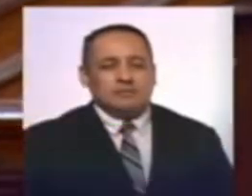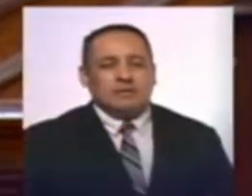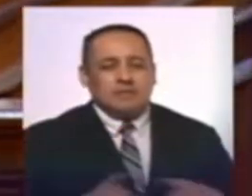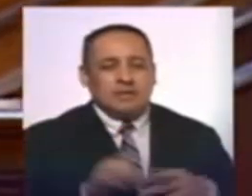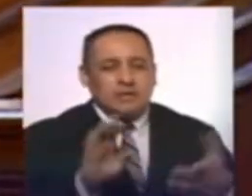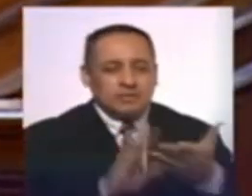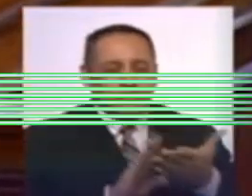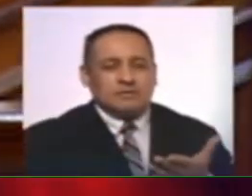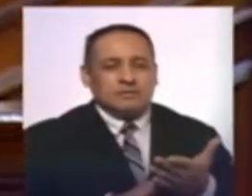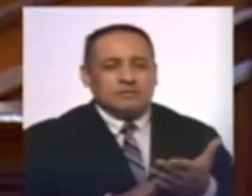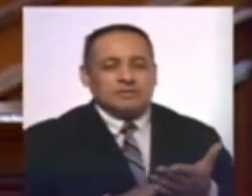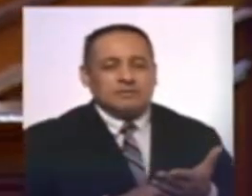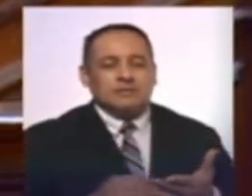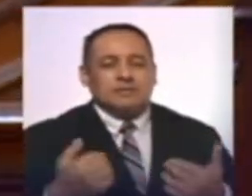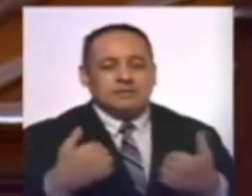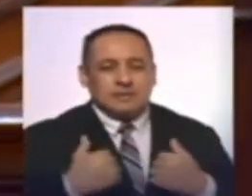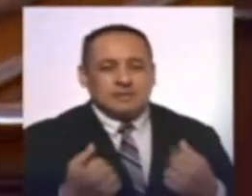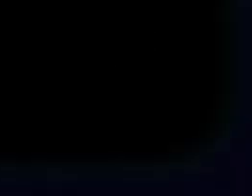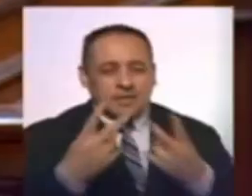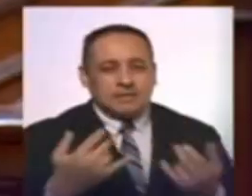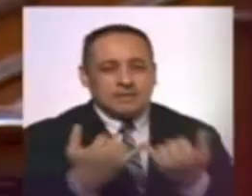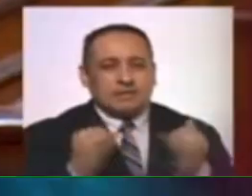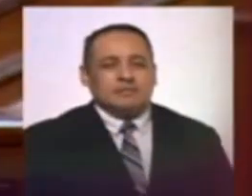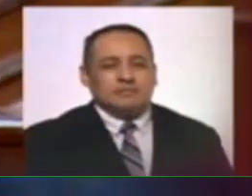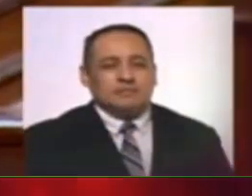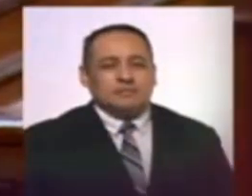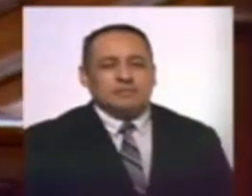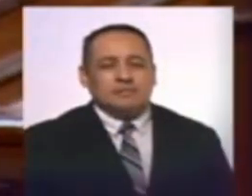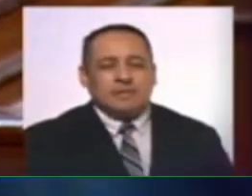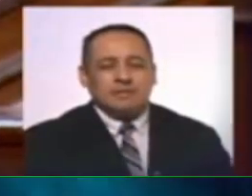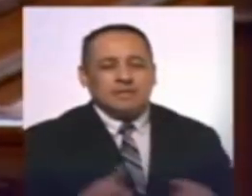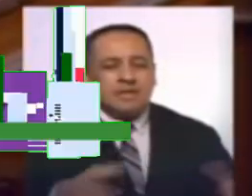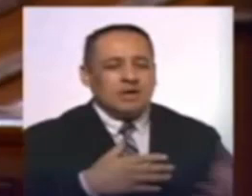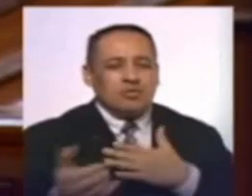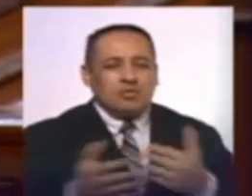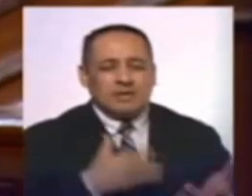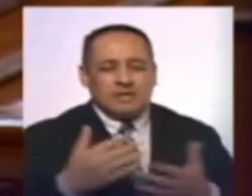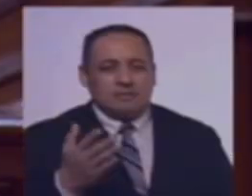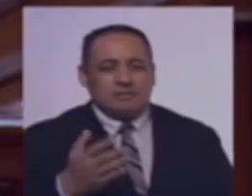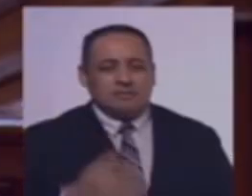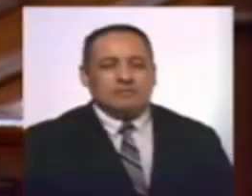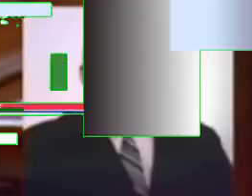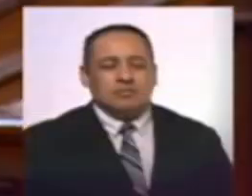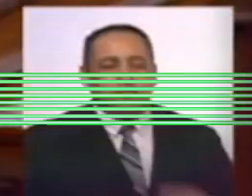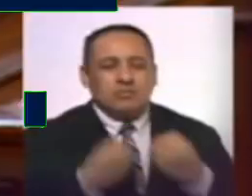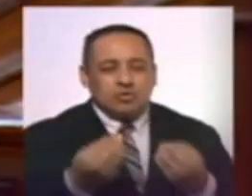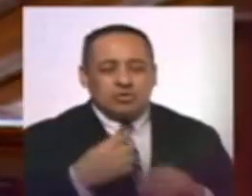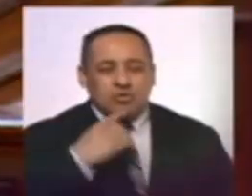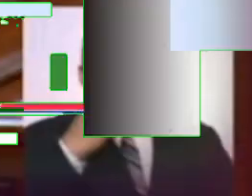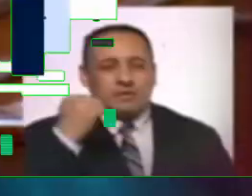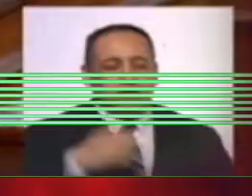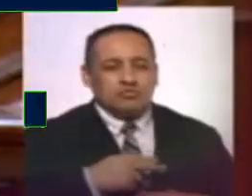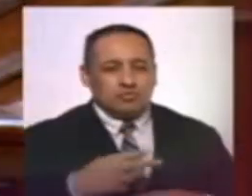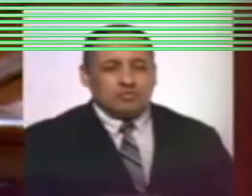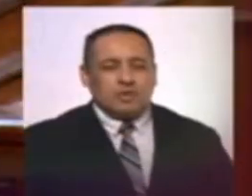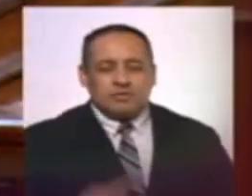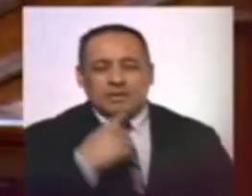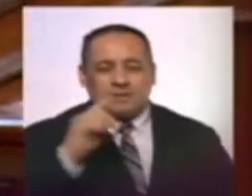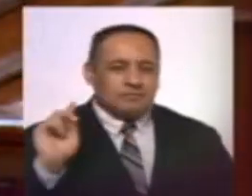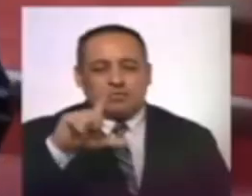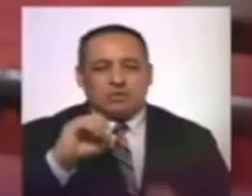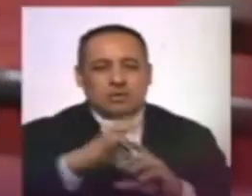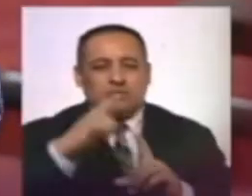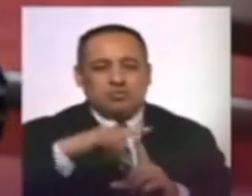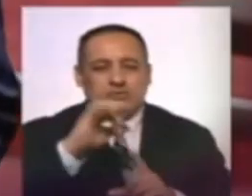La Defensoría tiene que ser independiente de cualquier ideología, porque los derechos humanos están por